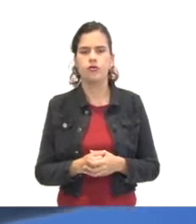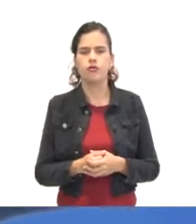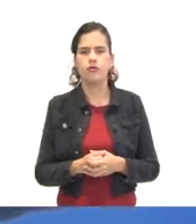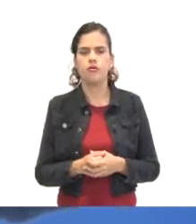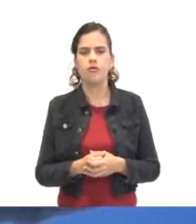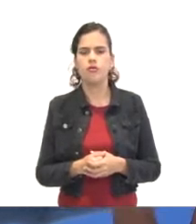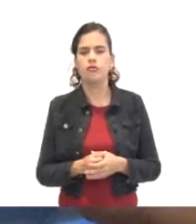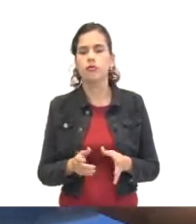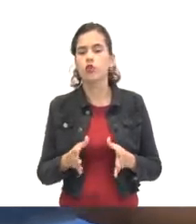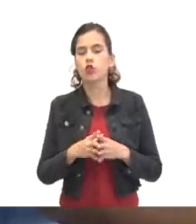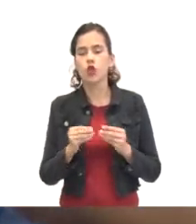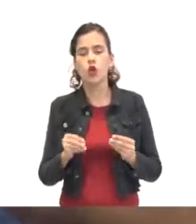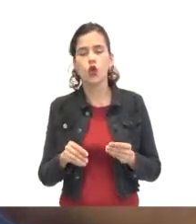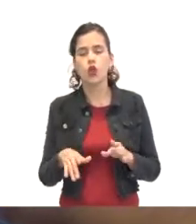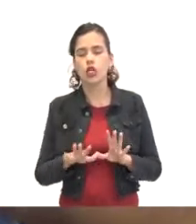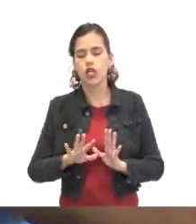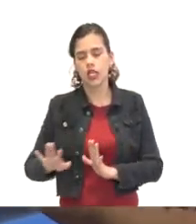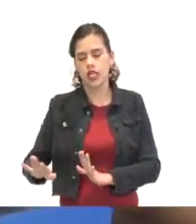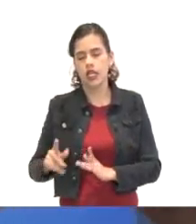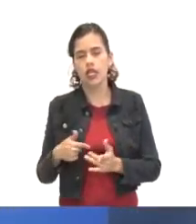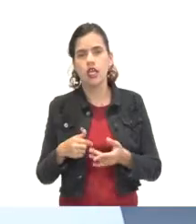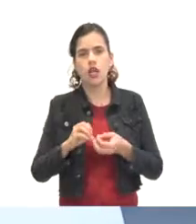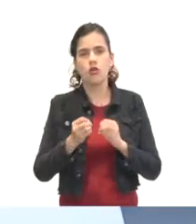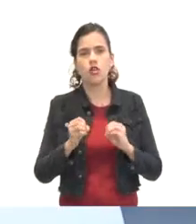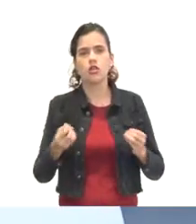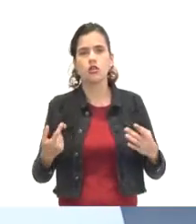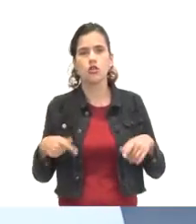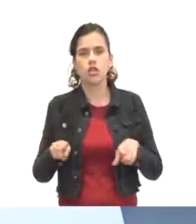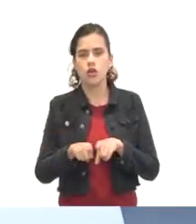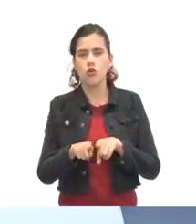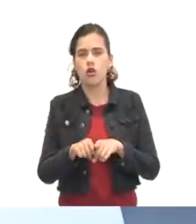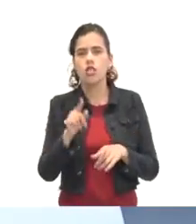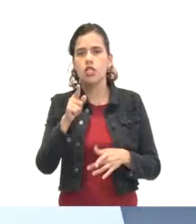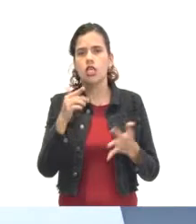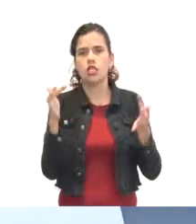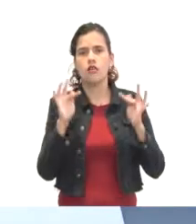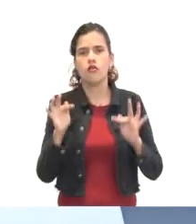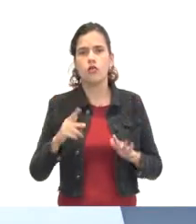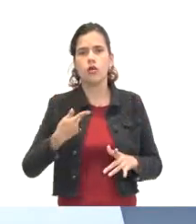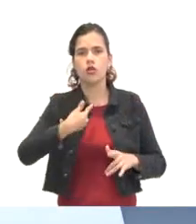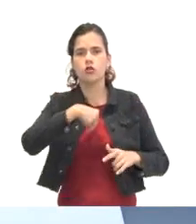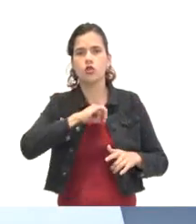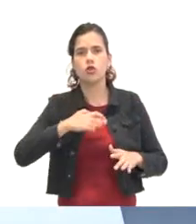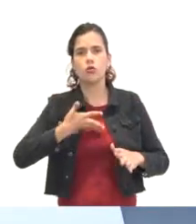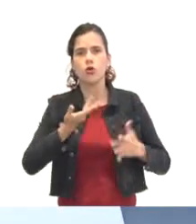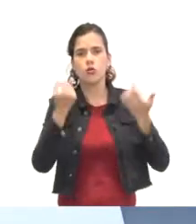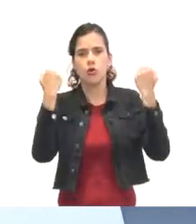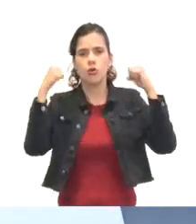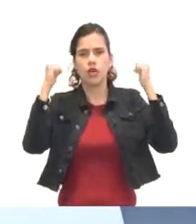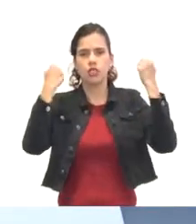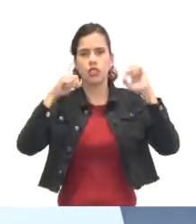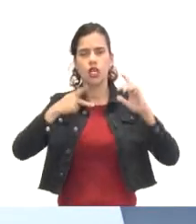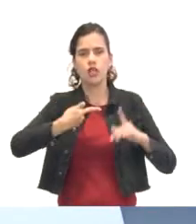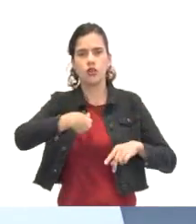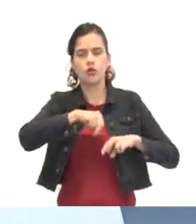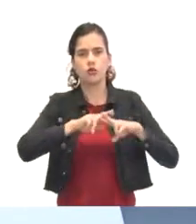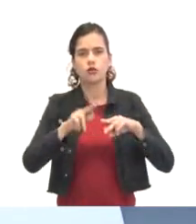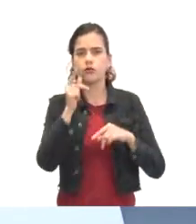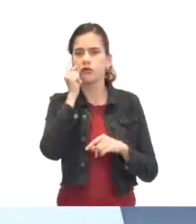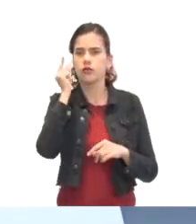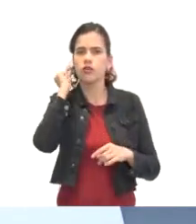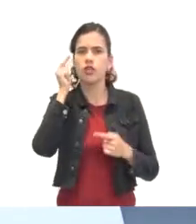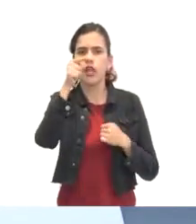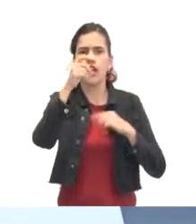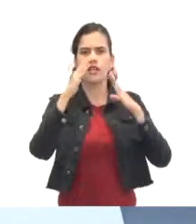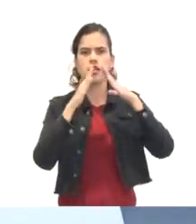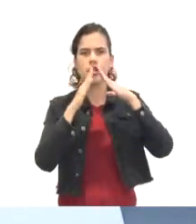ellas. Lo demás, el resto de la oración queda igual. Muy bien, de esta manera entonces nosotros podemos practicar con nuestros niños y niñas allá